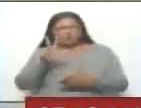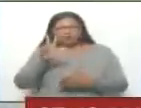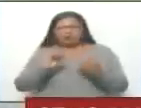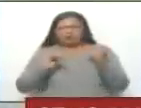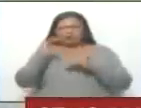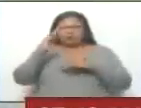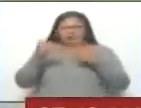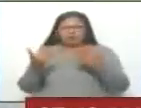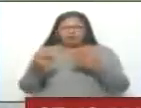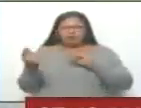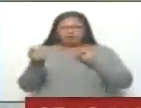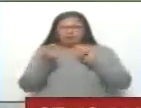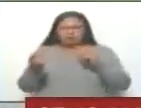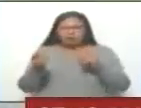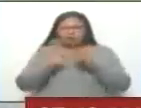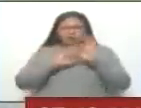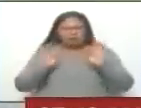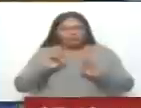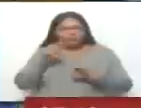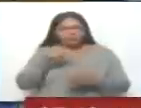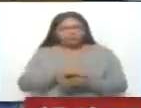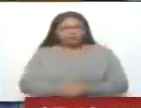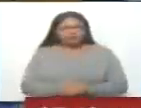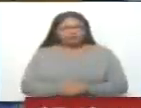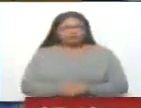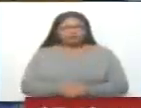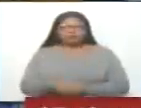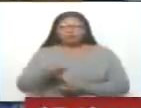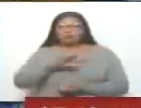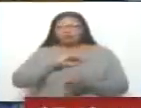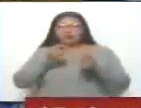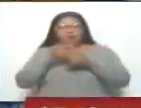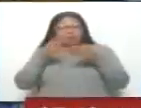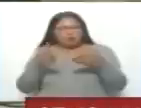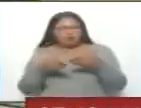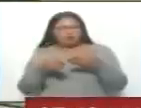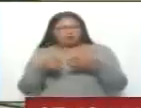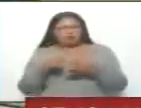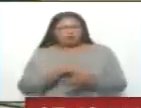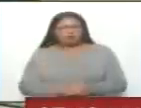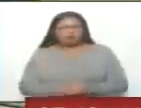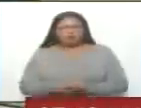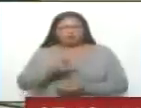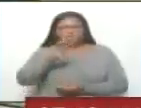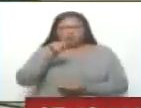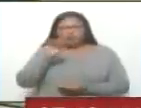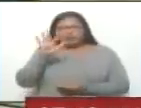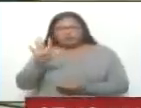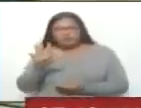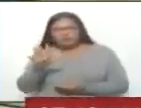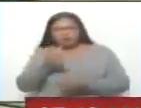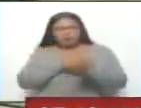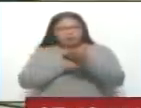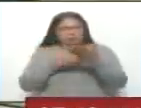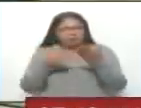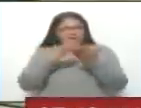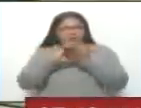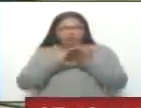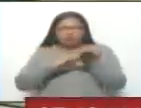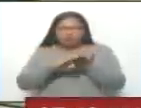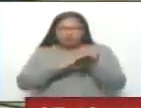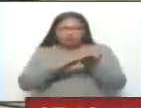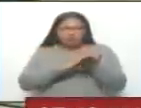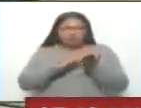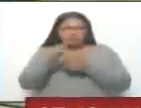aún discutiendo la convención colectiva, el mismo gobierno que dio 4,5 millones de soluciones habitacionales para